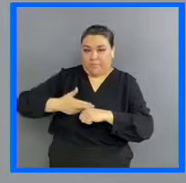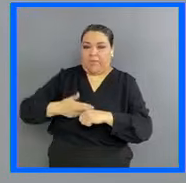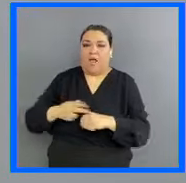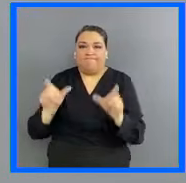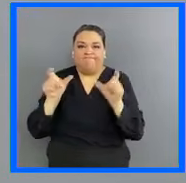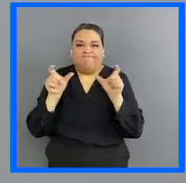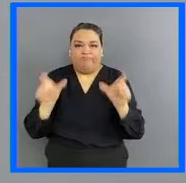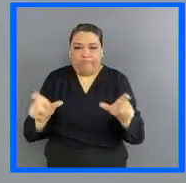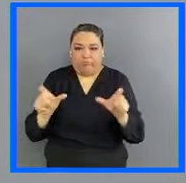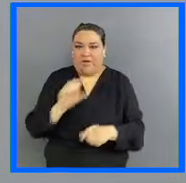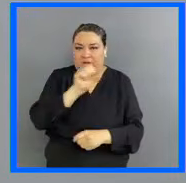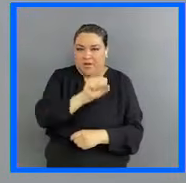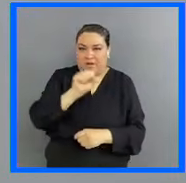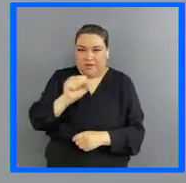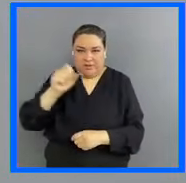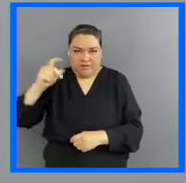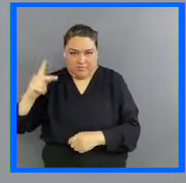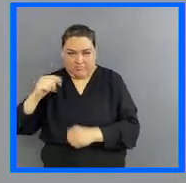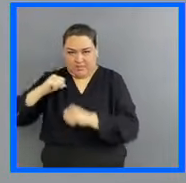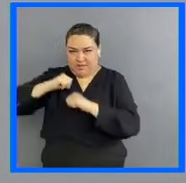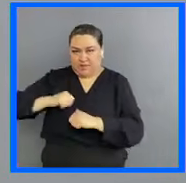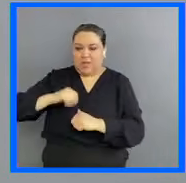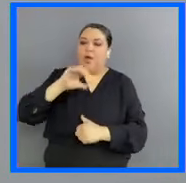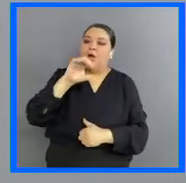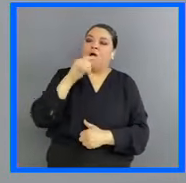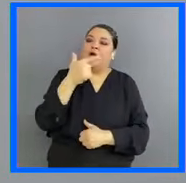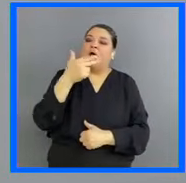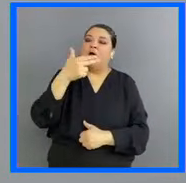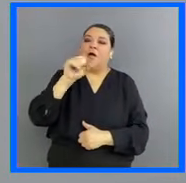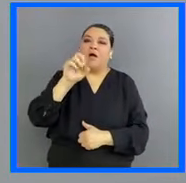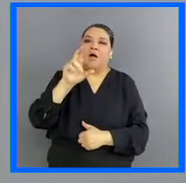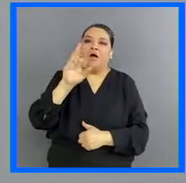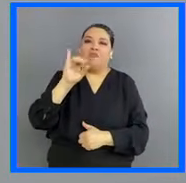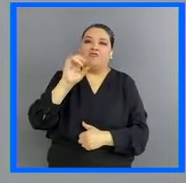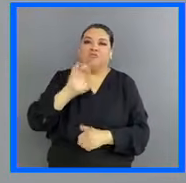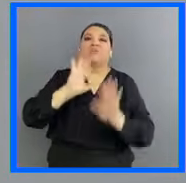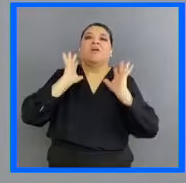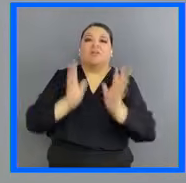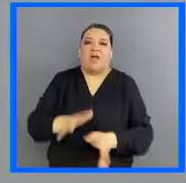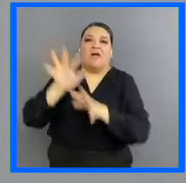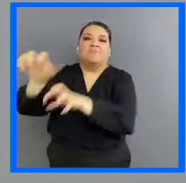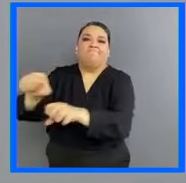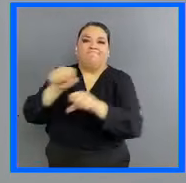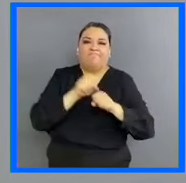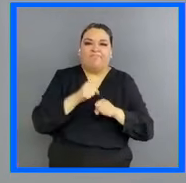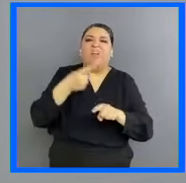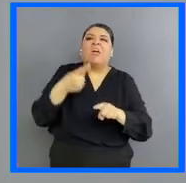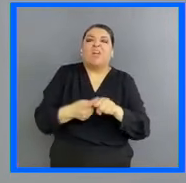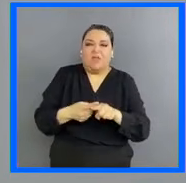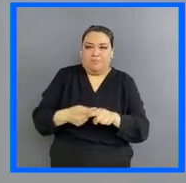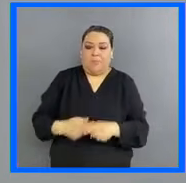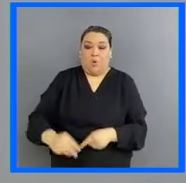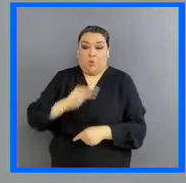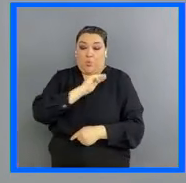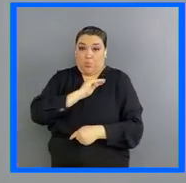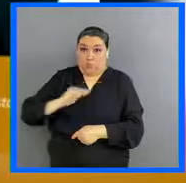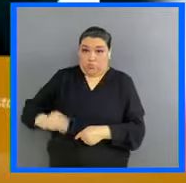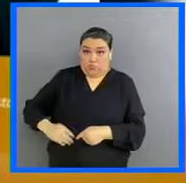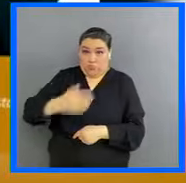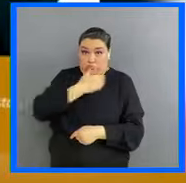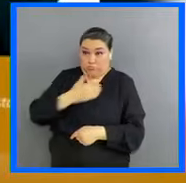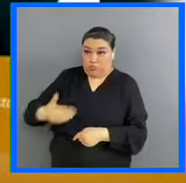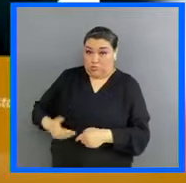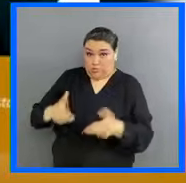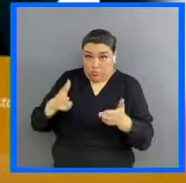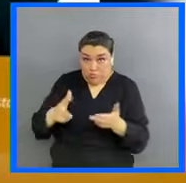Omar García Harfuch, informó sobre la detención de uno de los autores intelectuales del homicidio del alcalde de Uruapan,